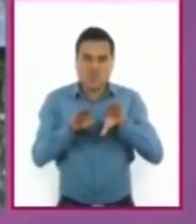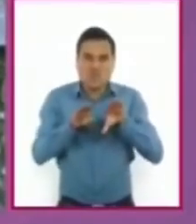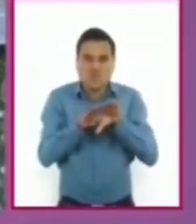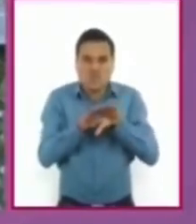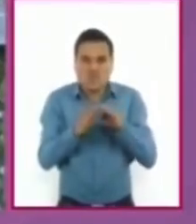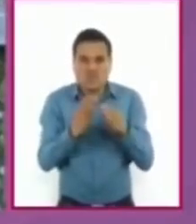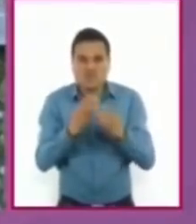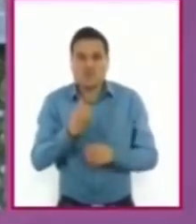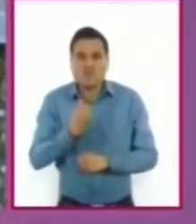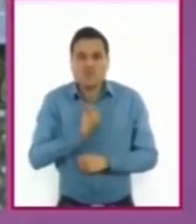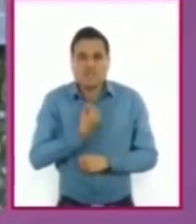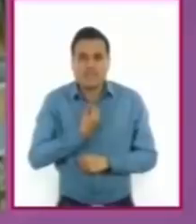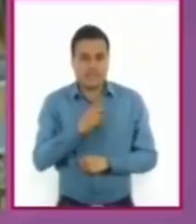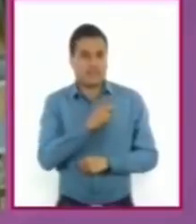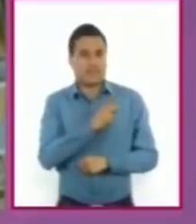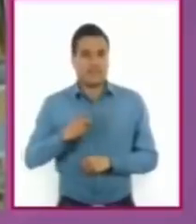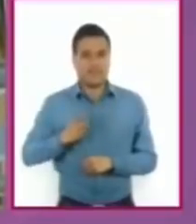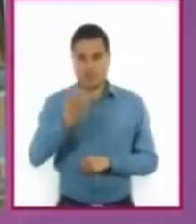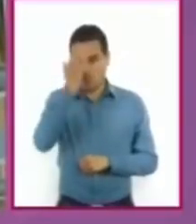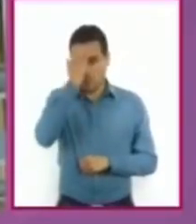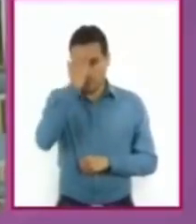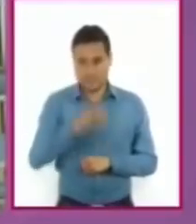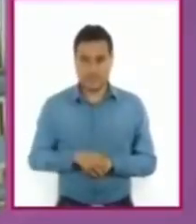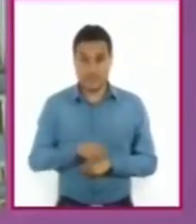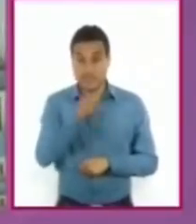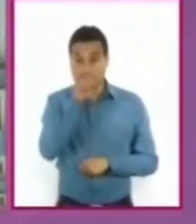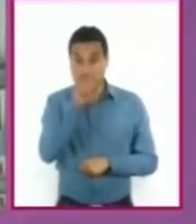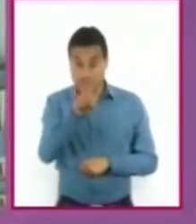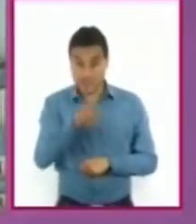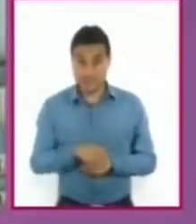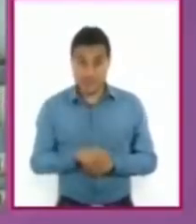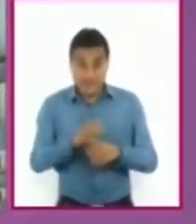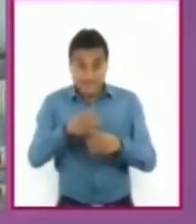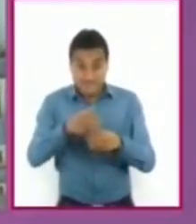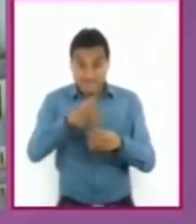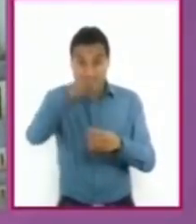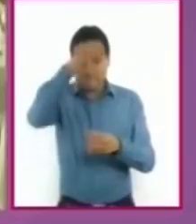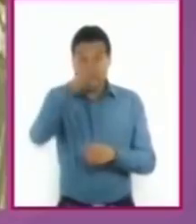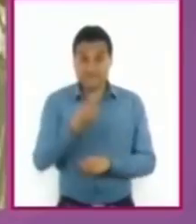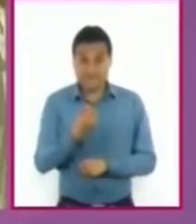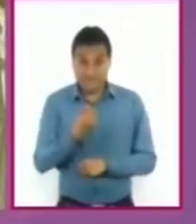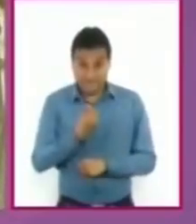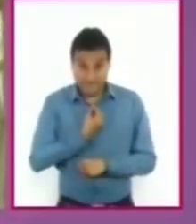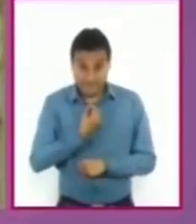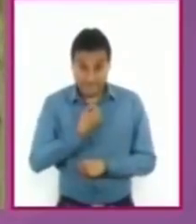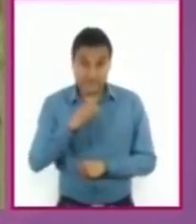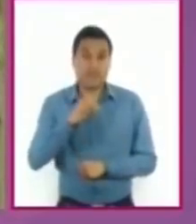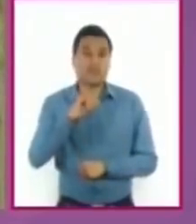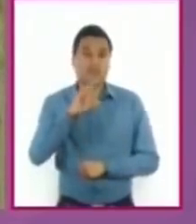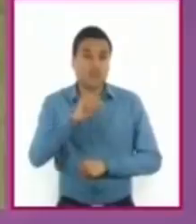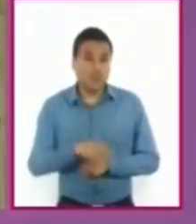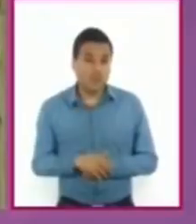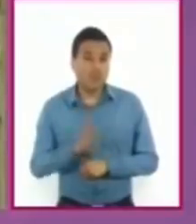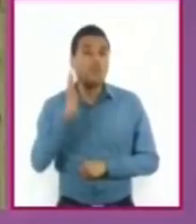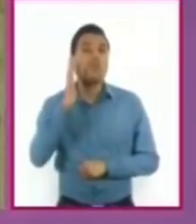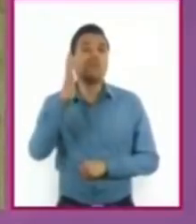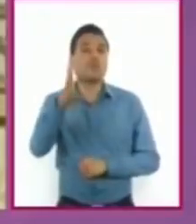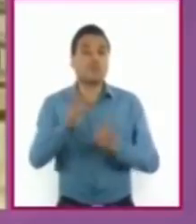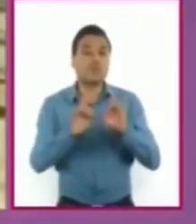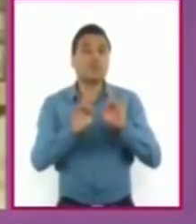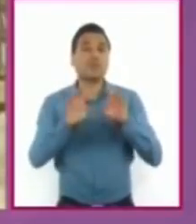edificio, así como la resistencia que tendrá este en caso de que se presente un sismo.